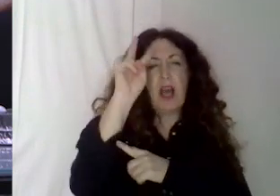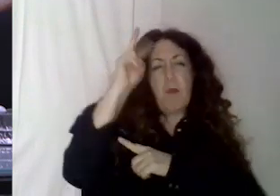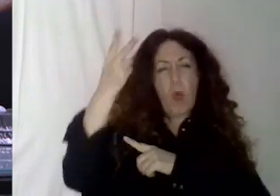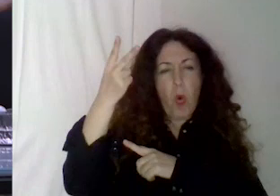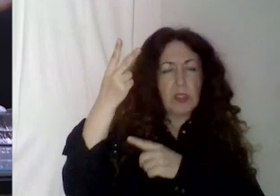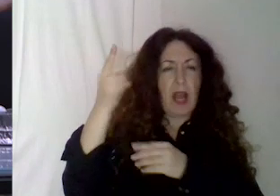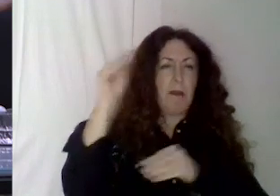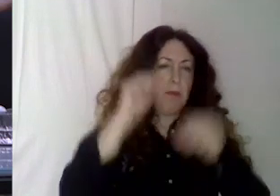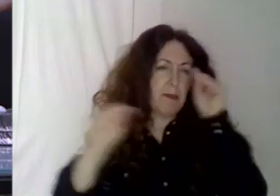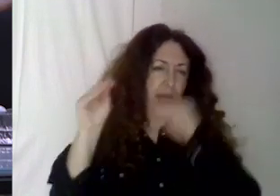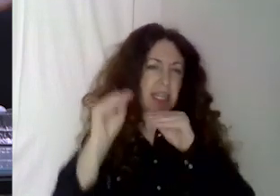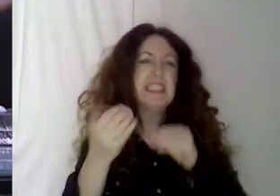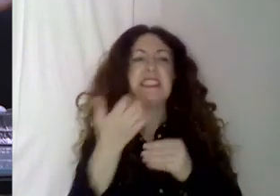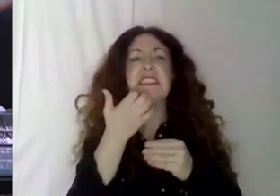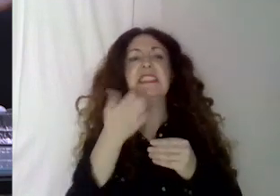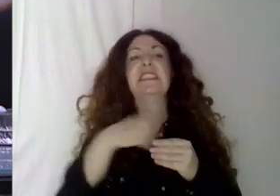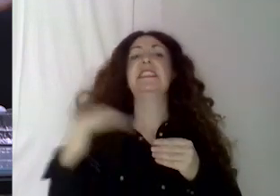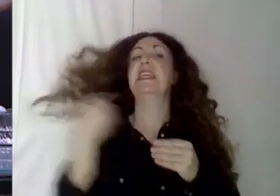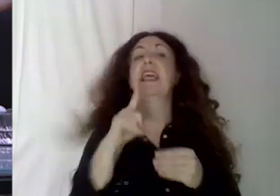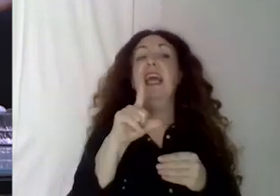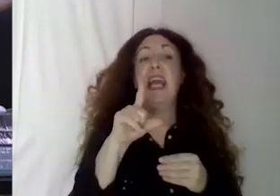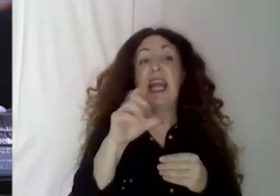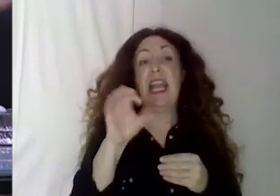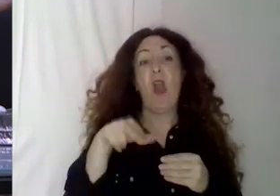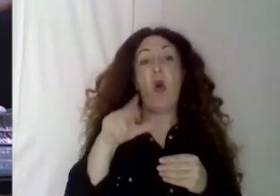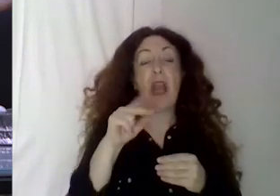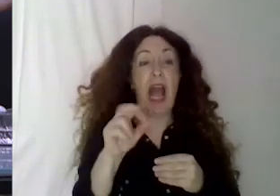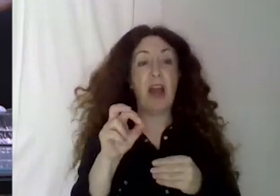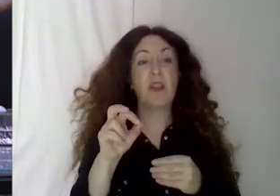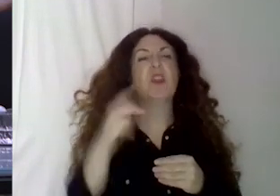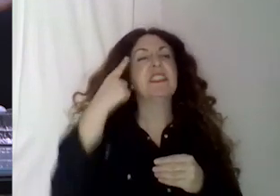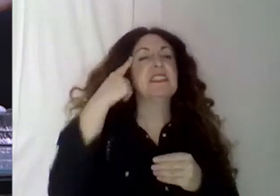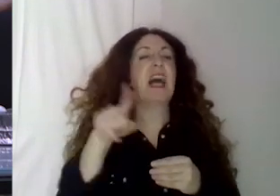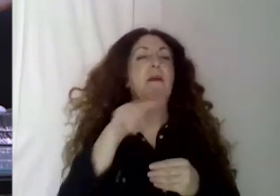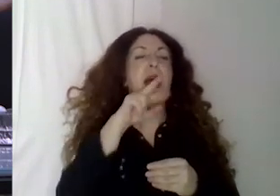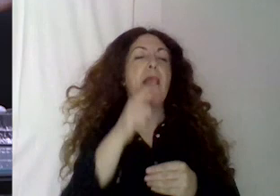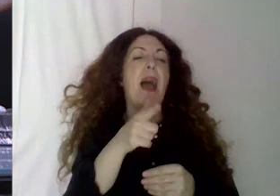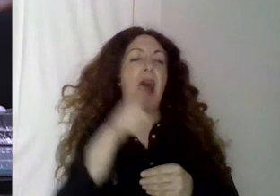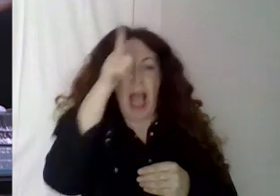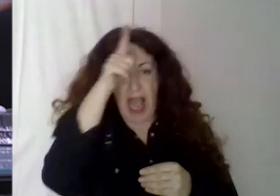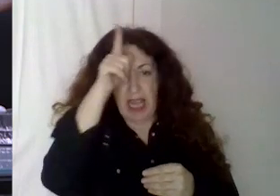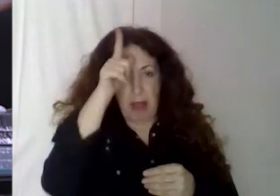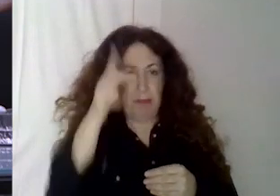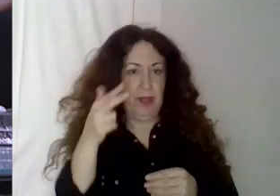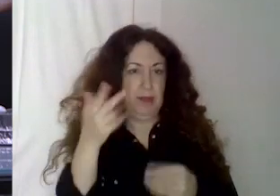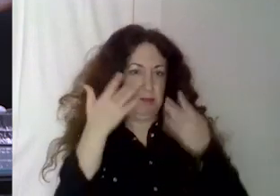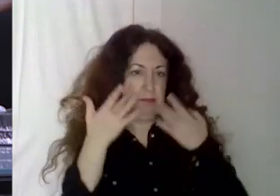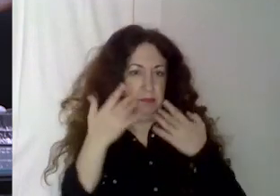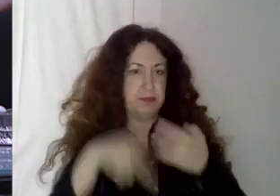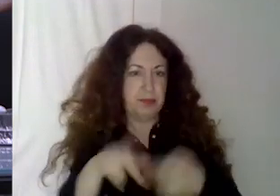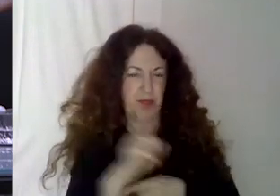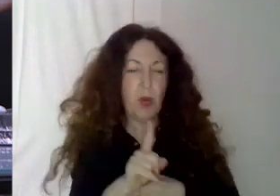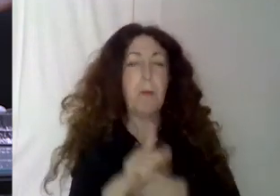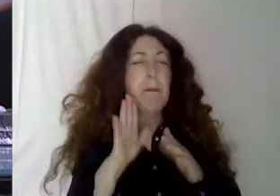bastante anodina de Marcel Duchamp, que era un hombre de orden, que hay un punto que se pone a jugar a la ajedrez, porque no quiere hacer otra cosa. Hasta esa